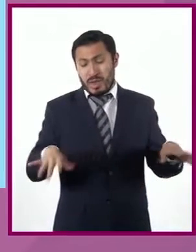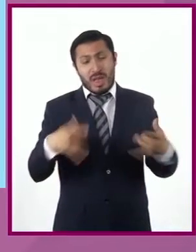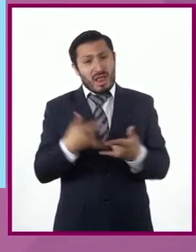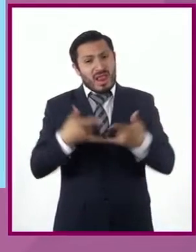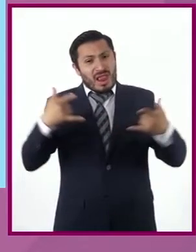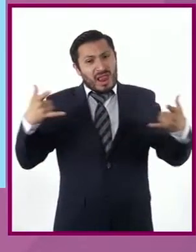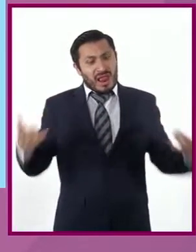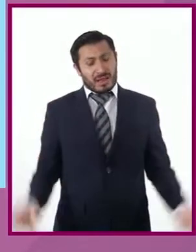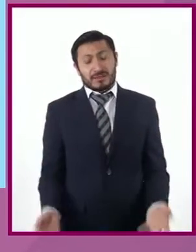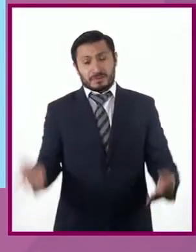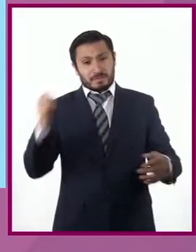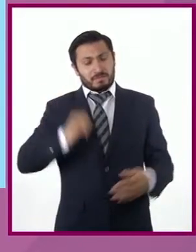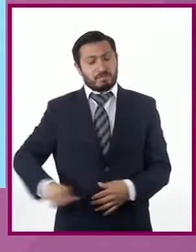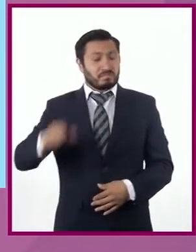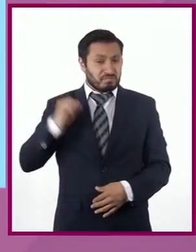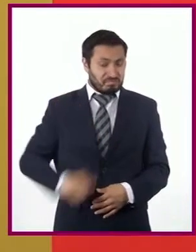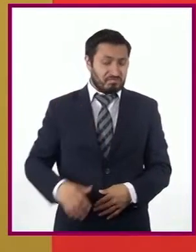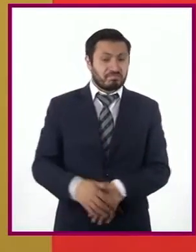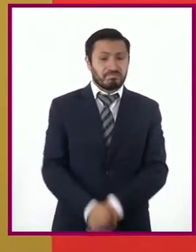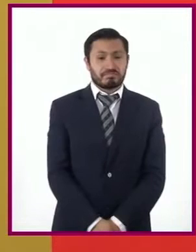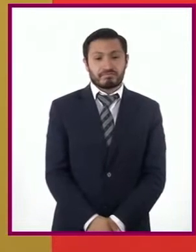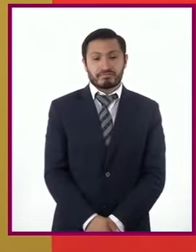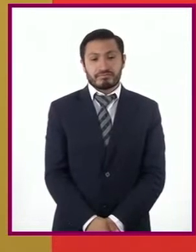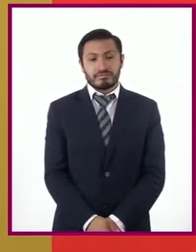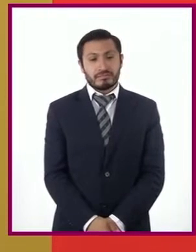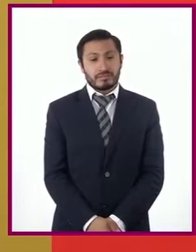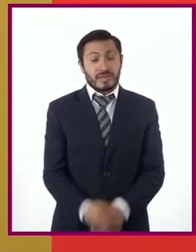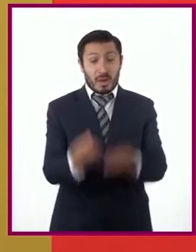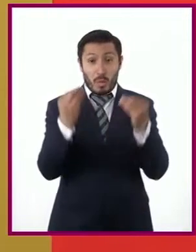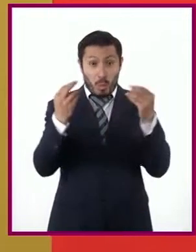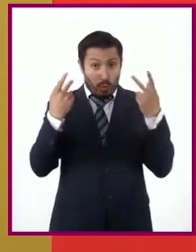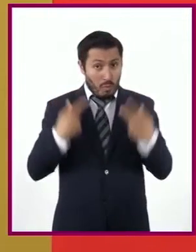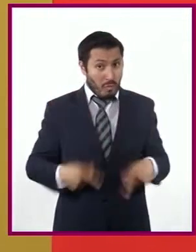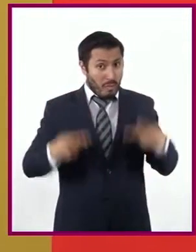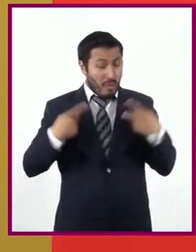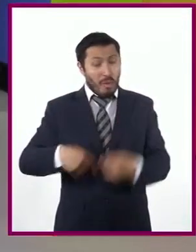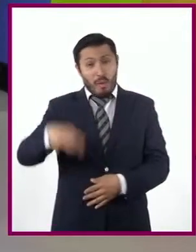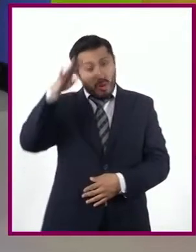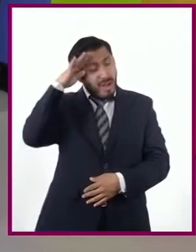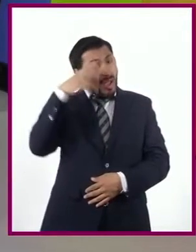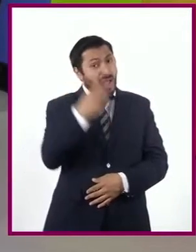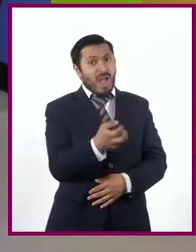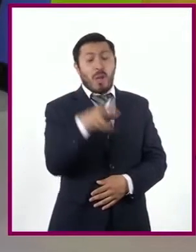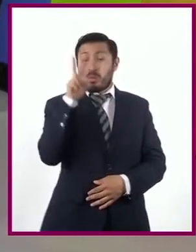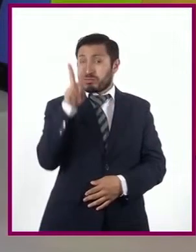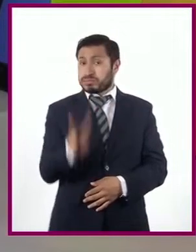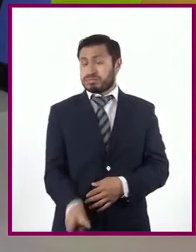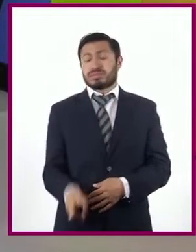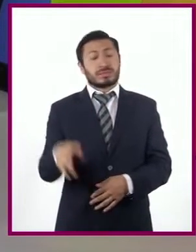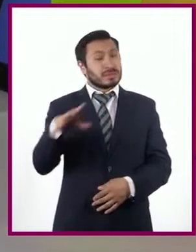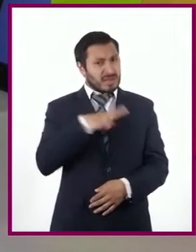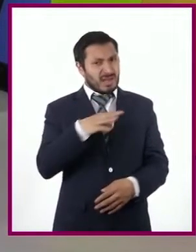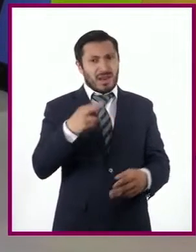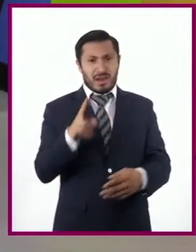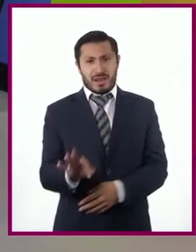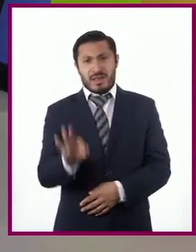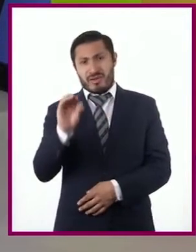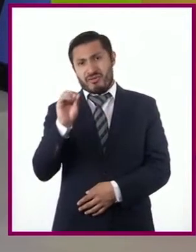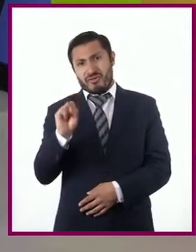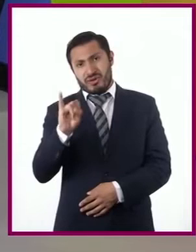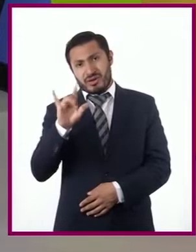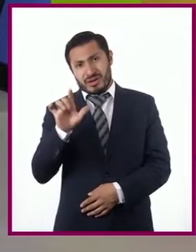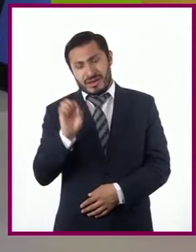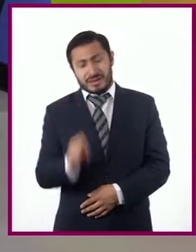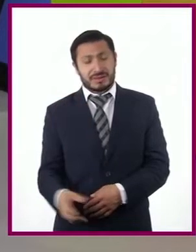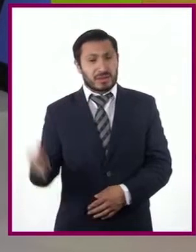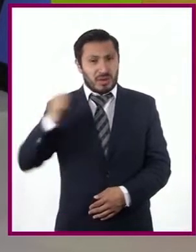que contaban los marinos en la antigüedad. Y muchos pensaban que era real. Existen fósiles de ancestros de